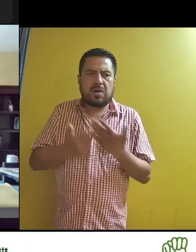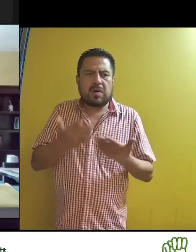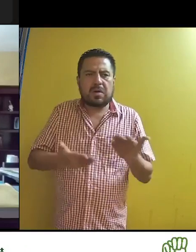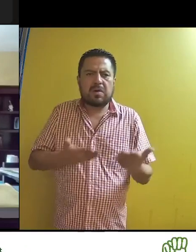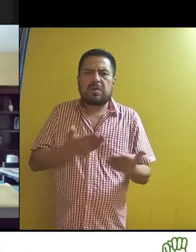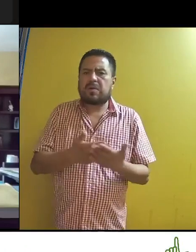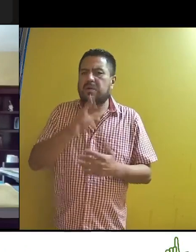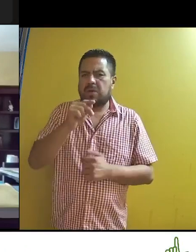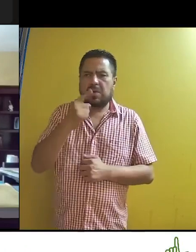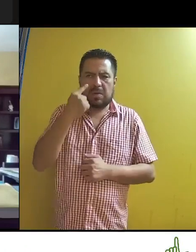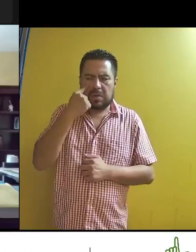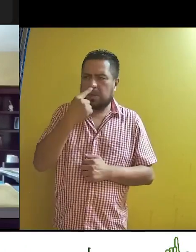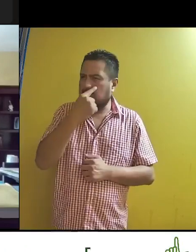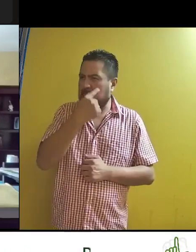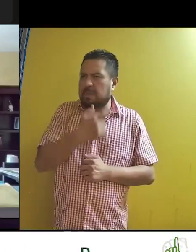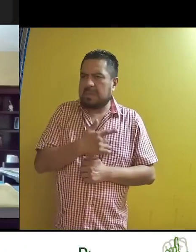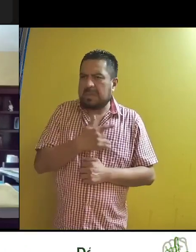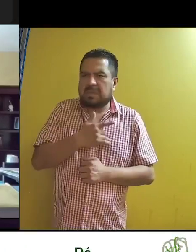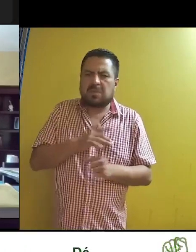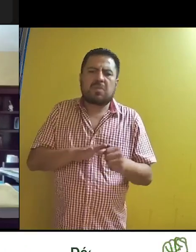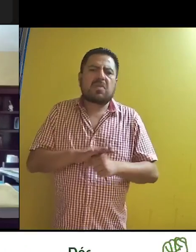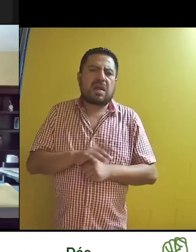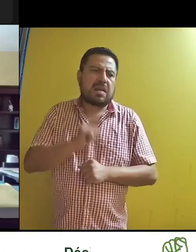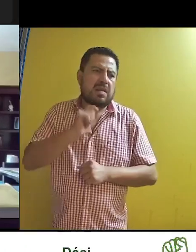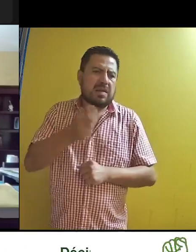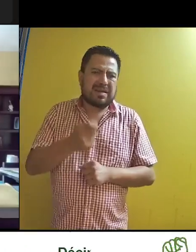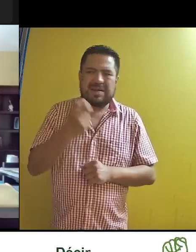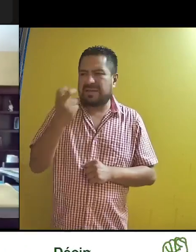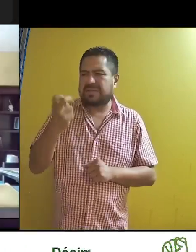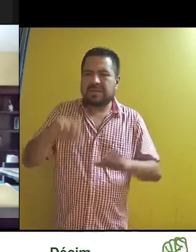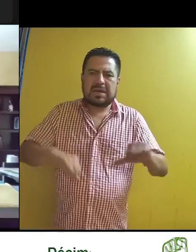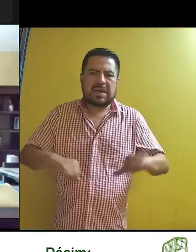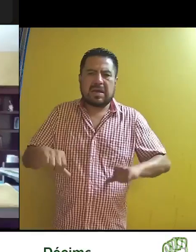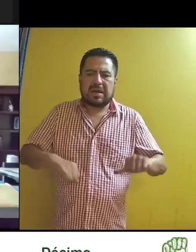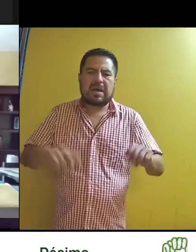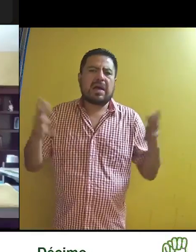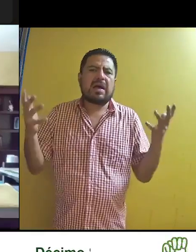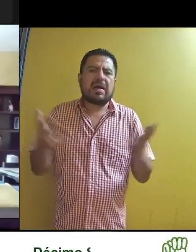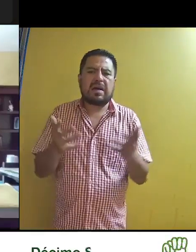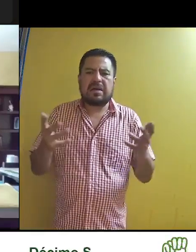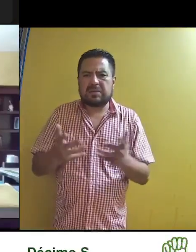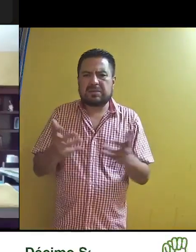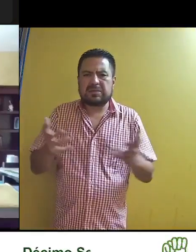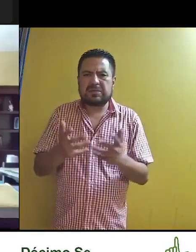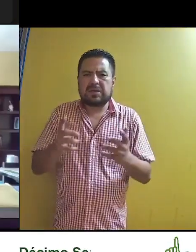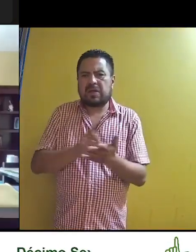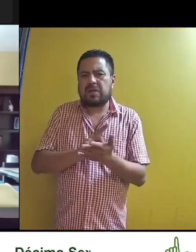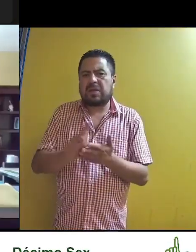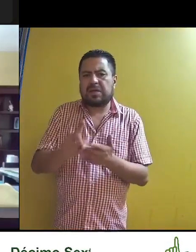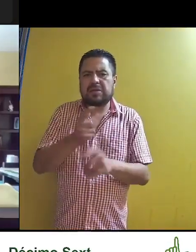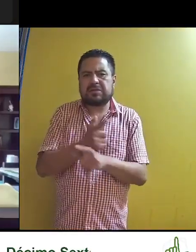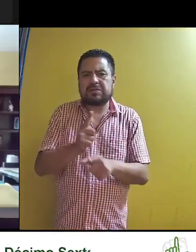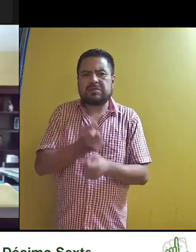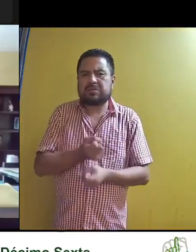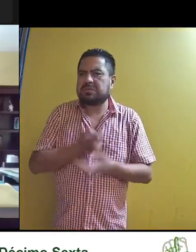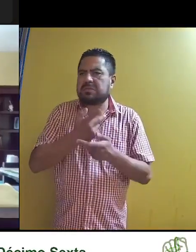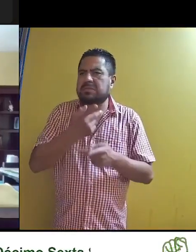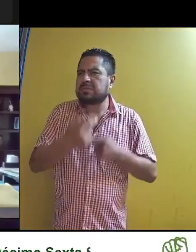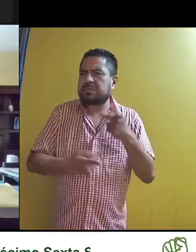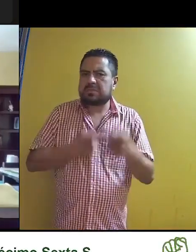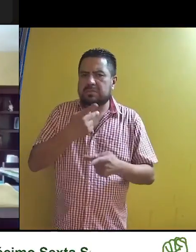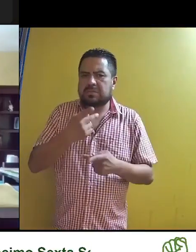considerar, más bien que ese ejercicio se base en un derecho de libertad de expresión.